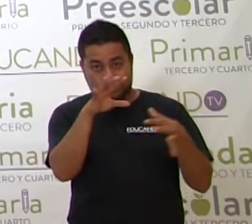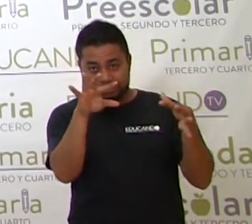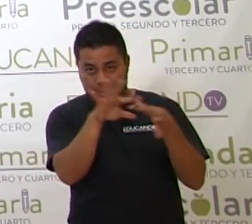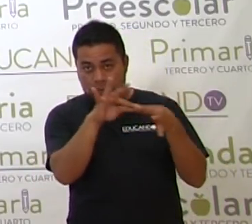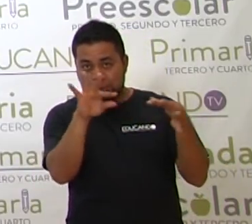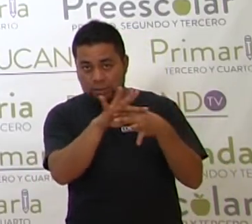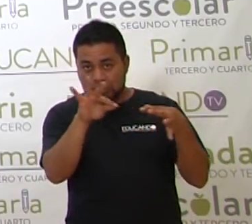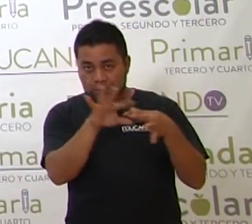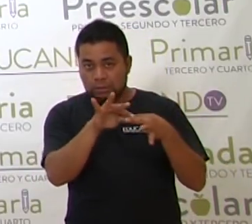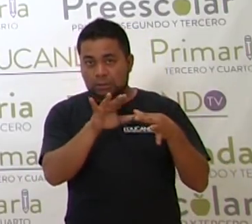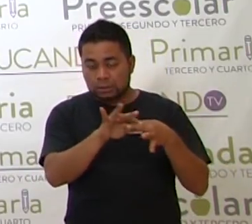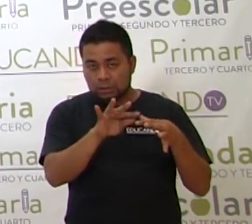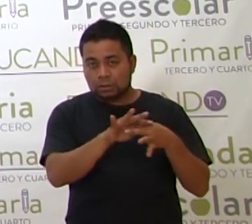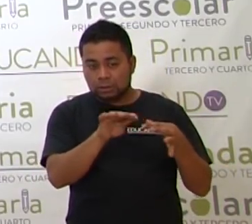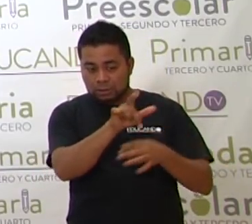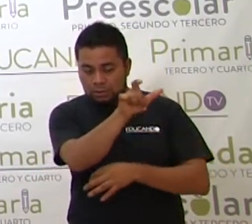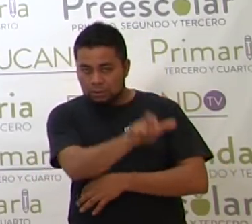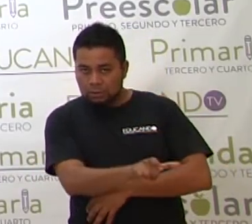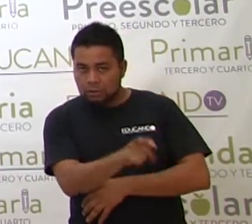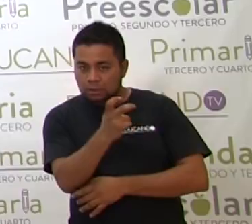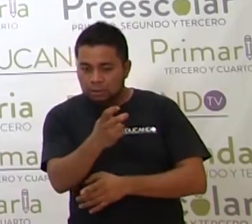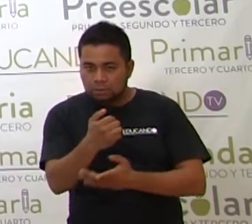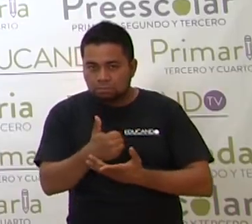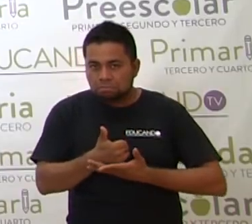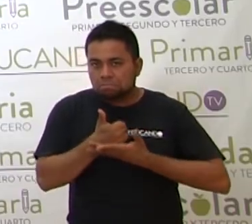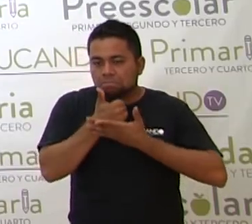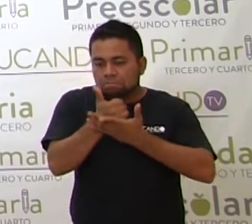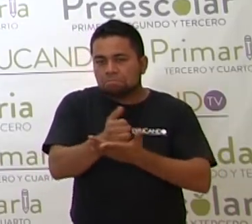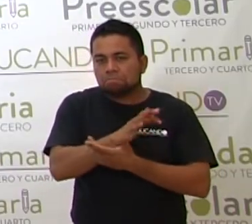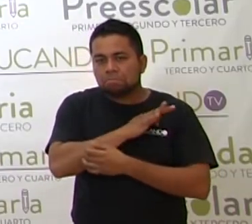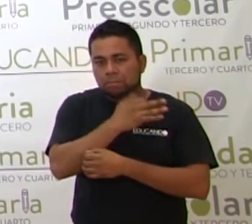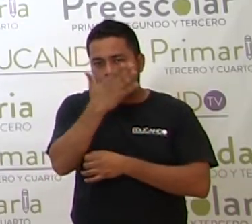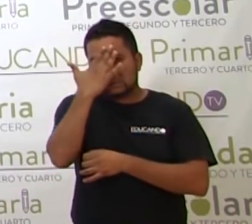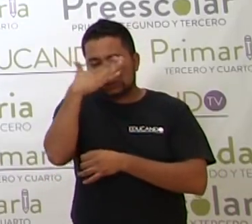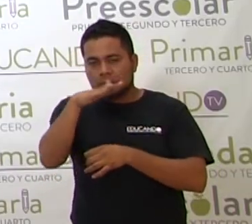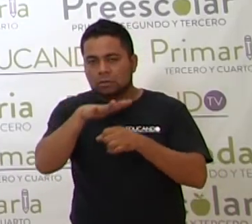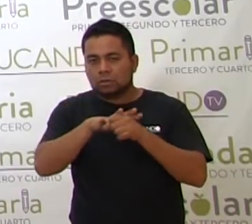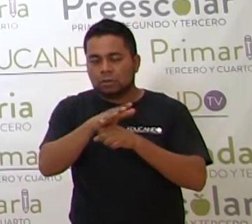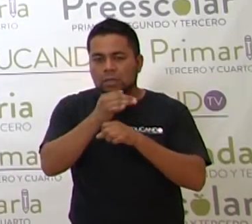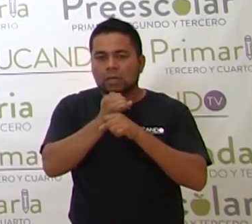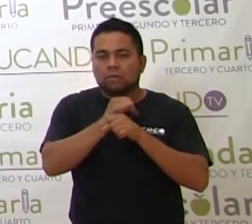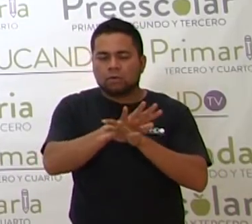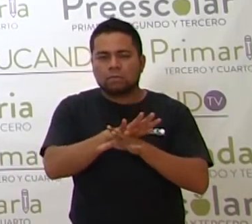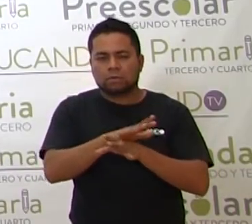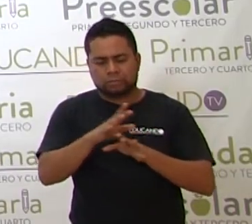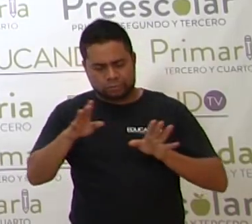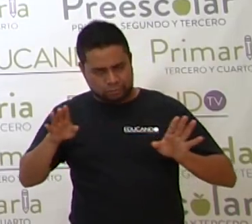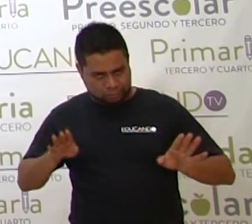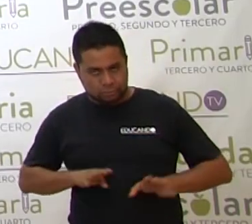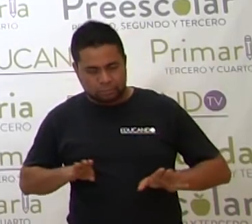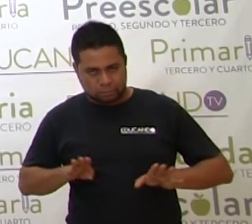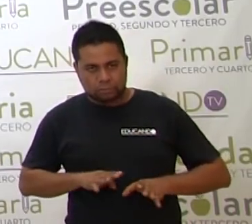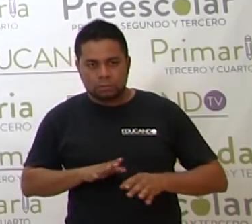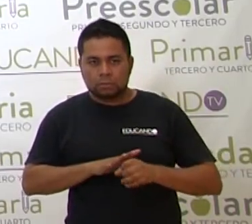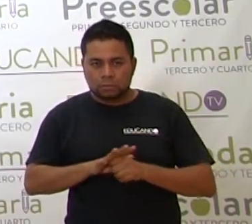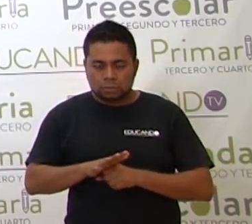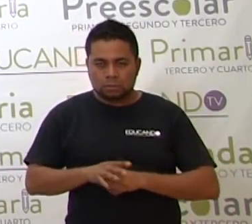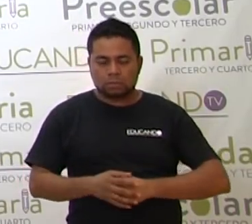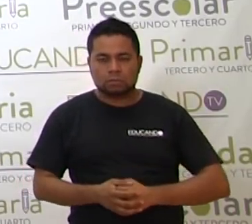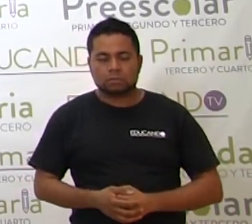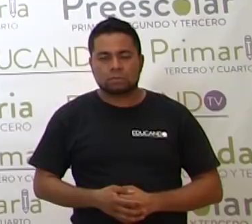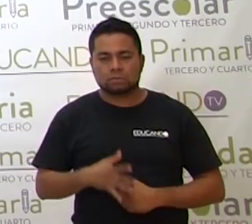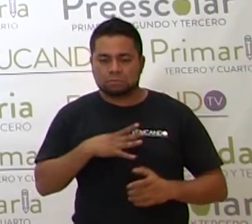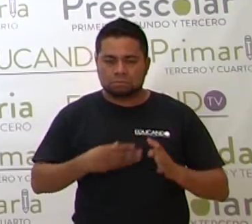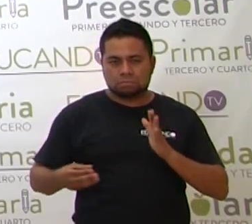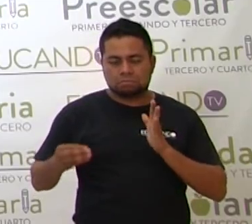descripción que te va a permitir a ti conocer una información. Tiene la característica que te